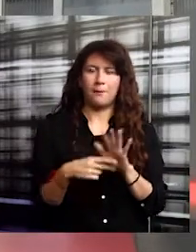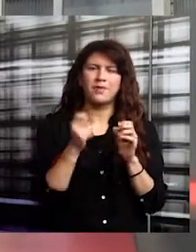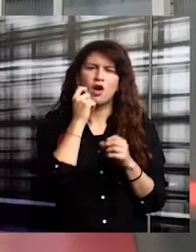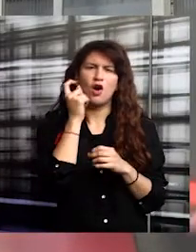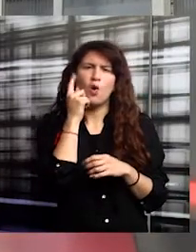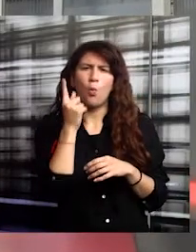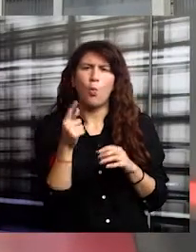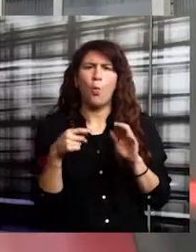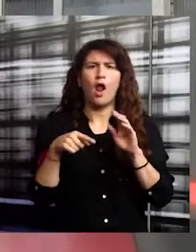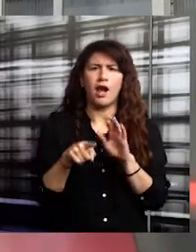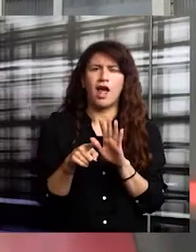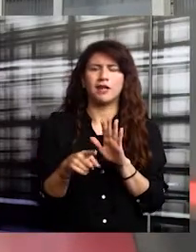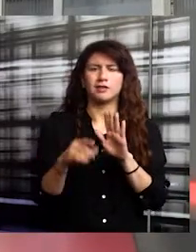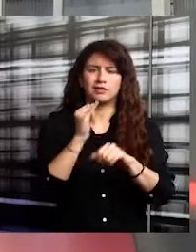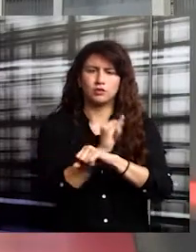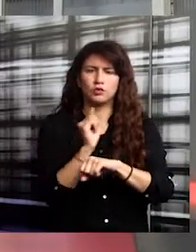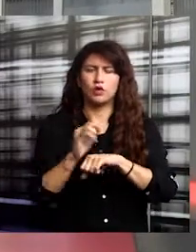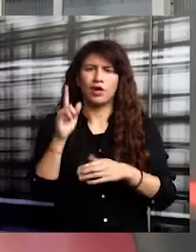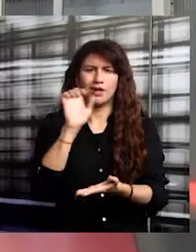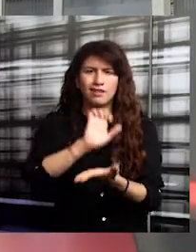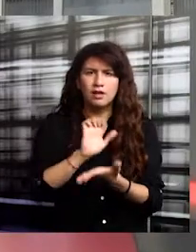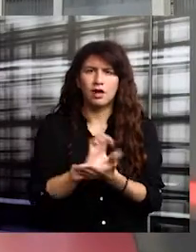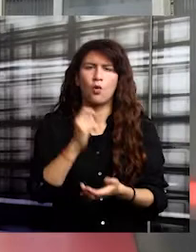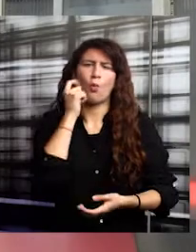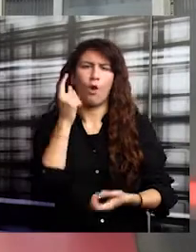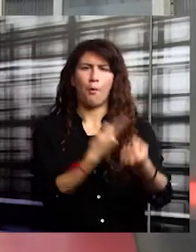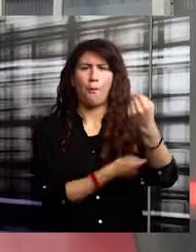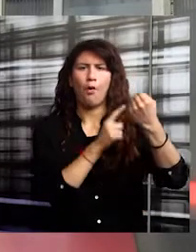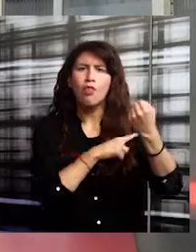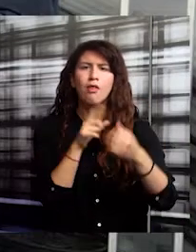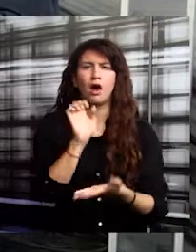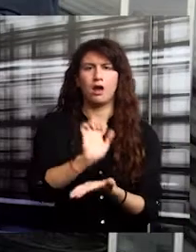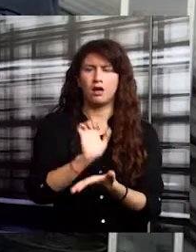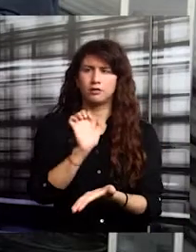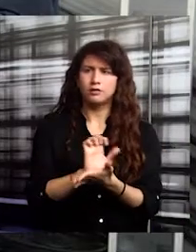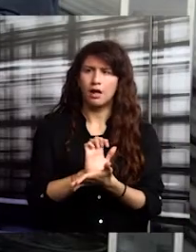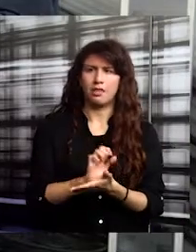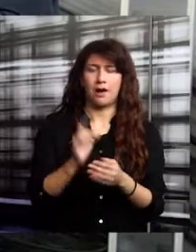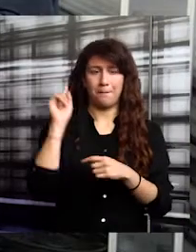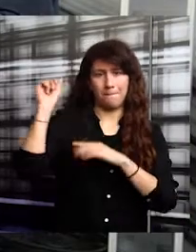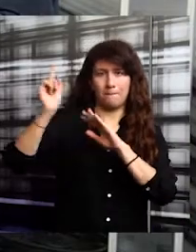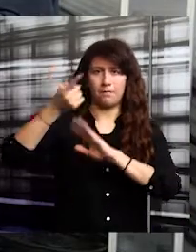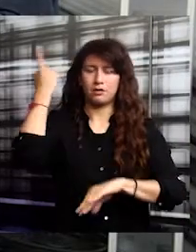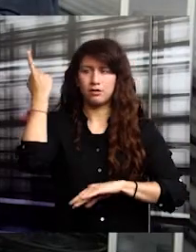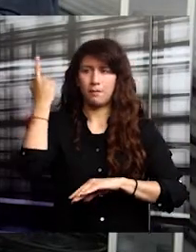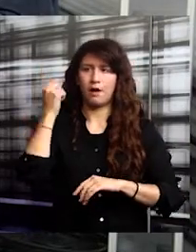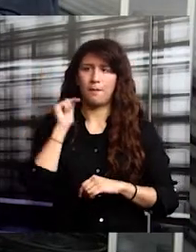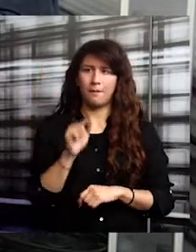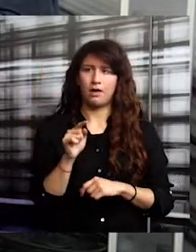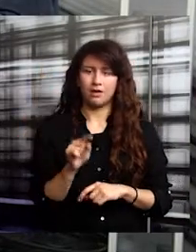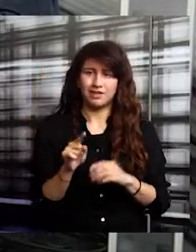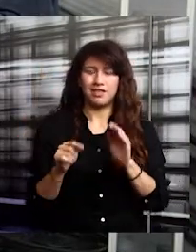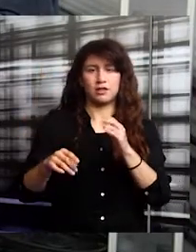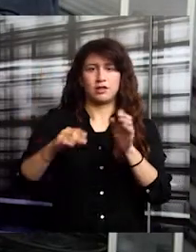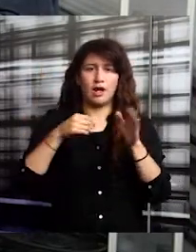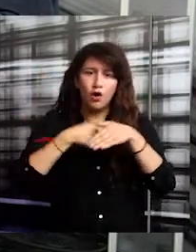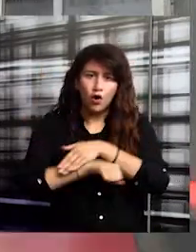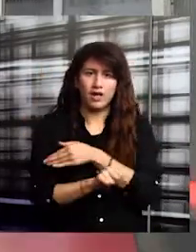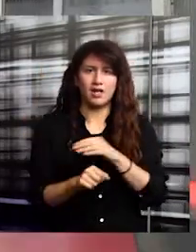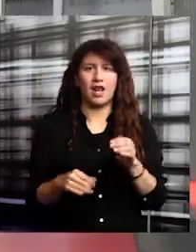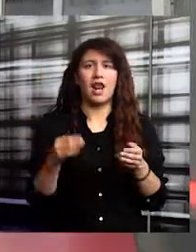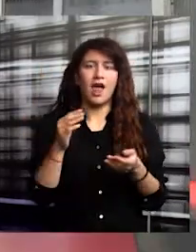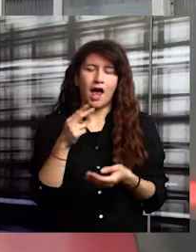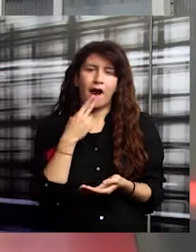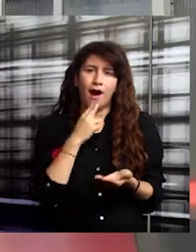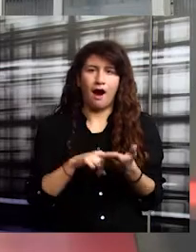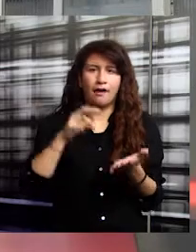son las instituciones del Estado, cuáles son los poderes del Estado y principalmente, y ese es su origen de la Carta Magna, cuáles